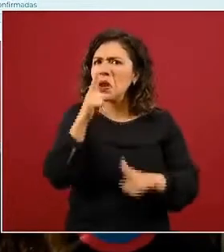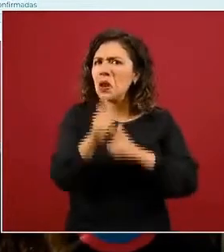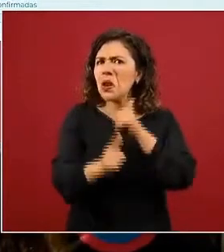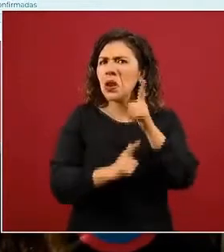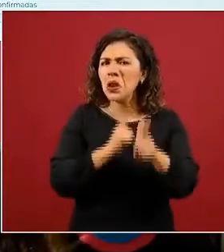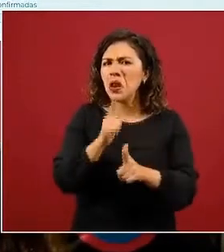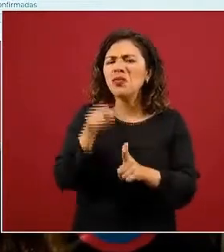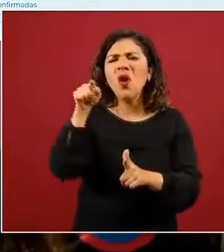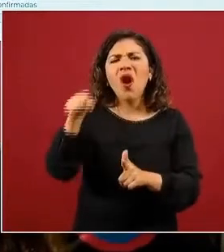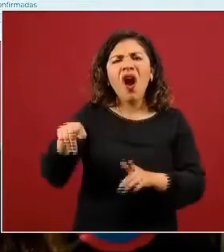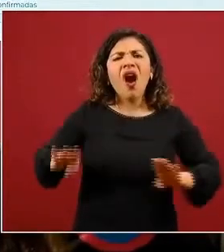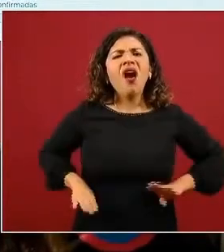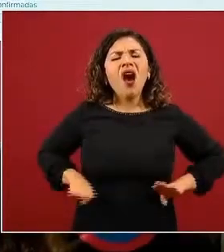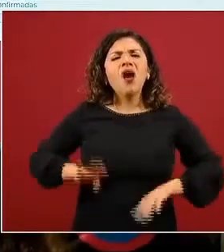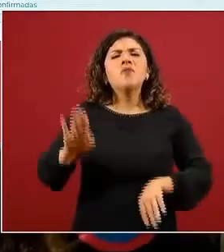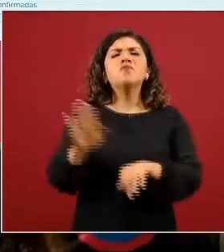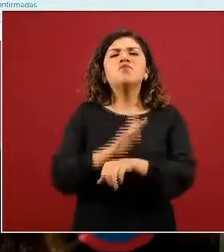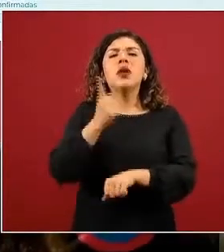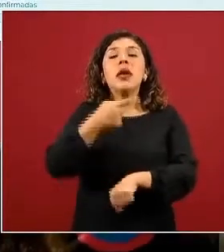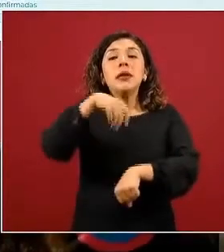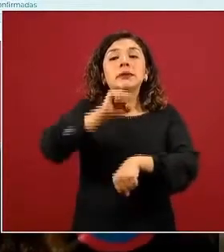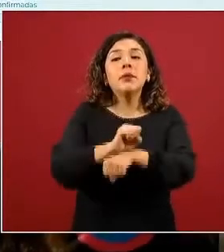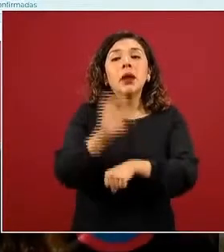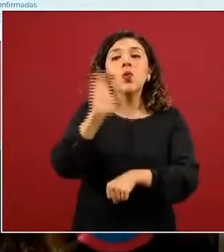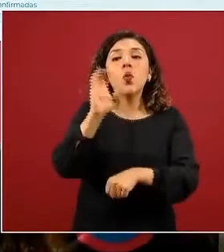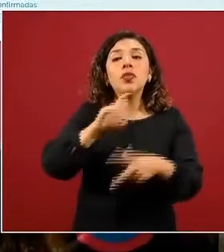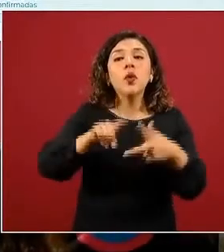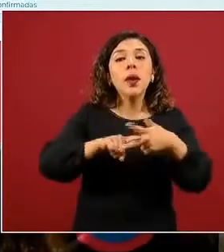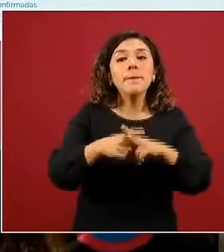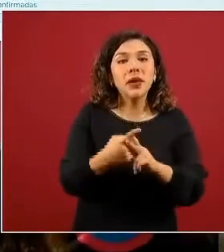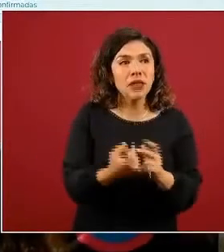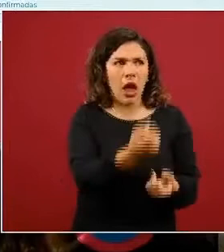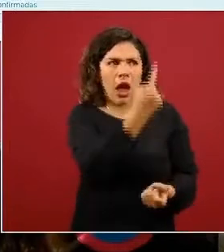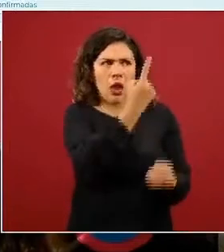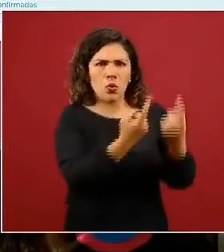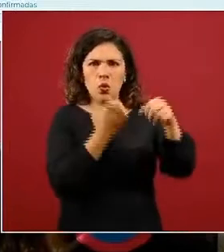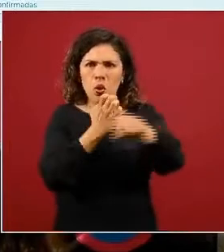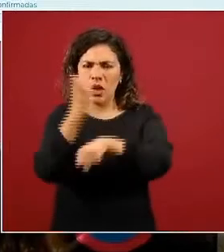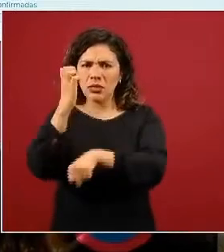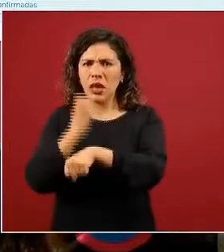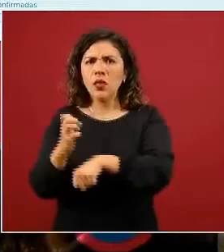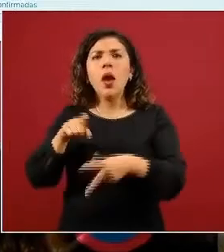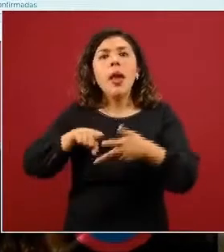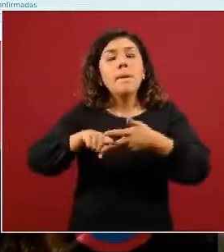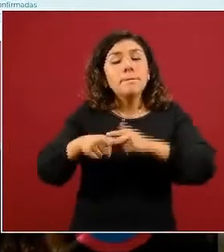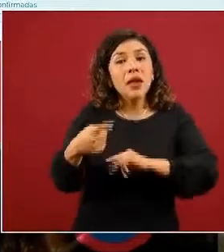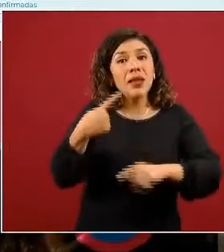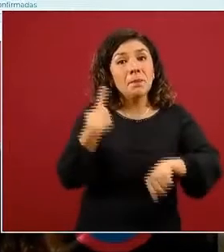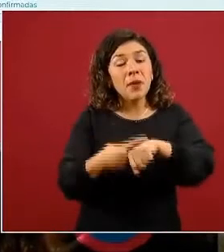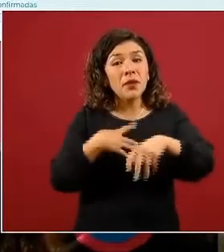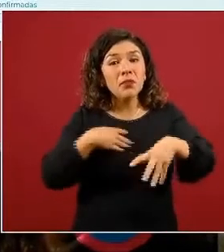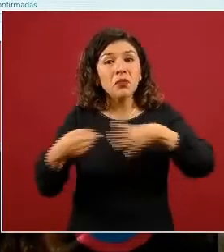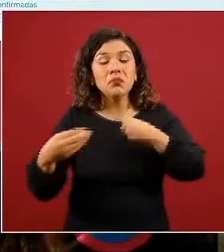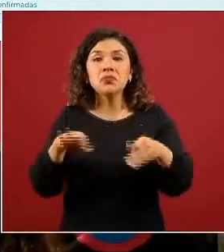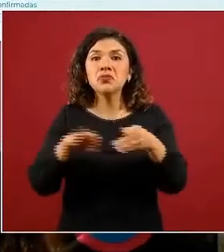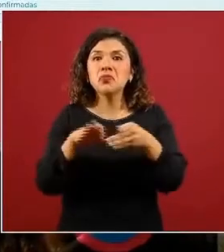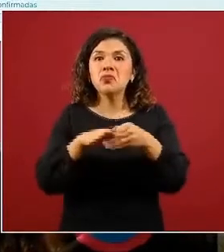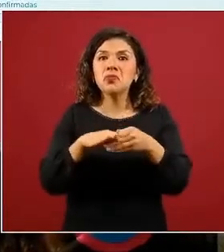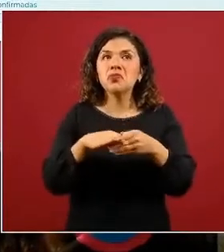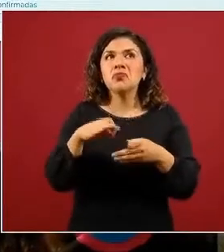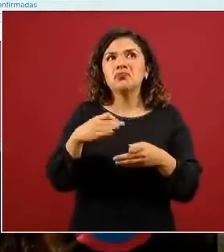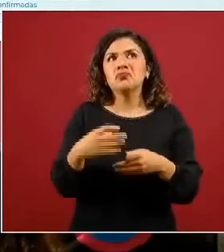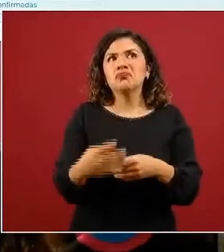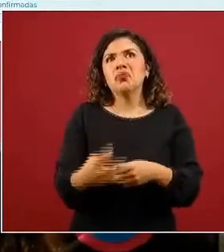Entre otras cosas, tiene que ver con la semana de inicio. Algunas entidades federativas iniciaron su epidemia cerca de 2 a